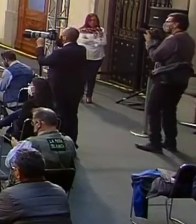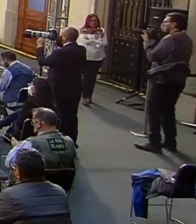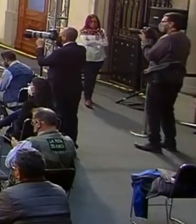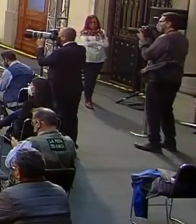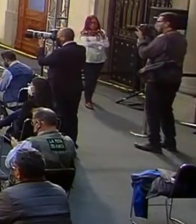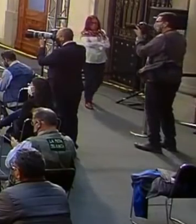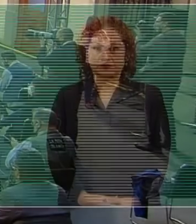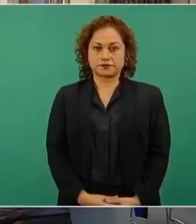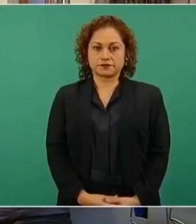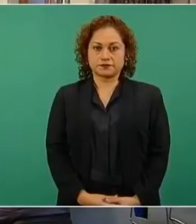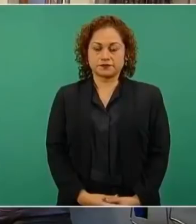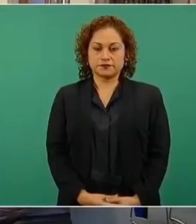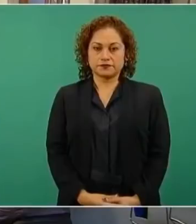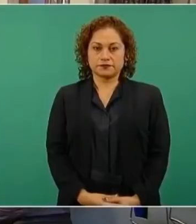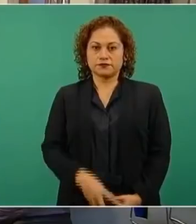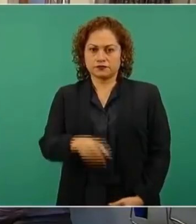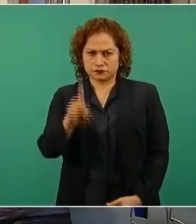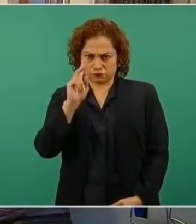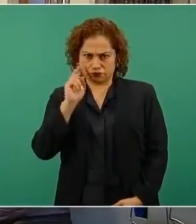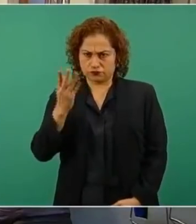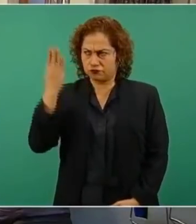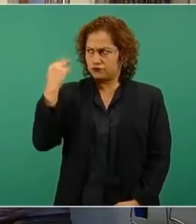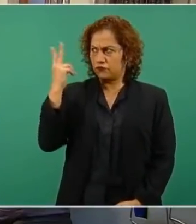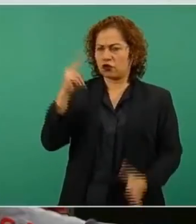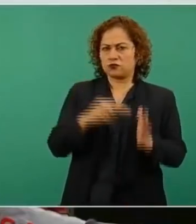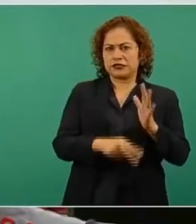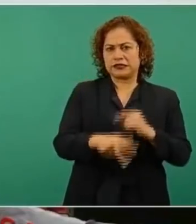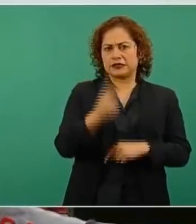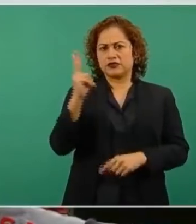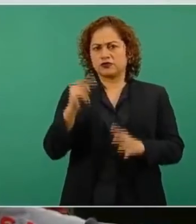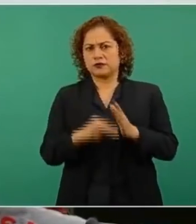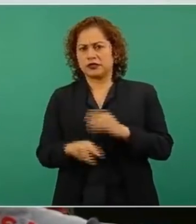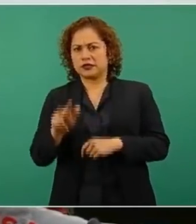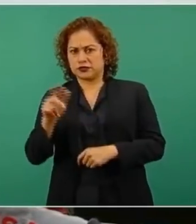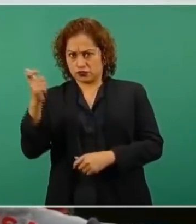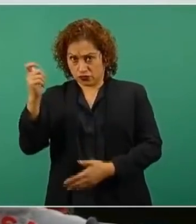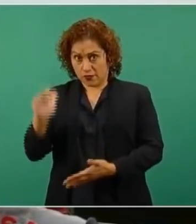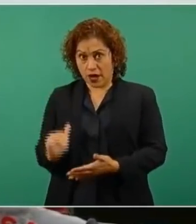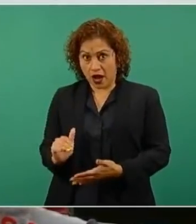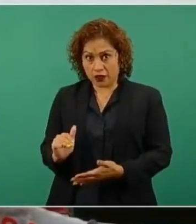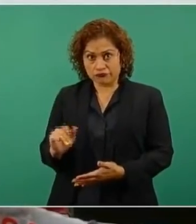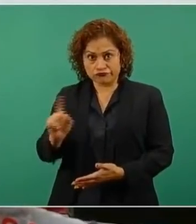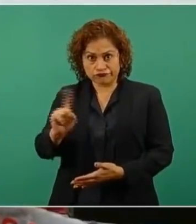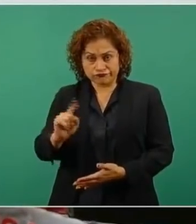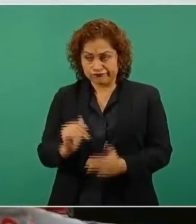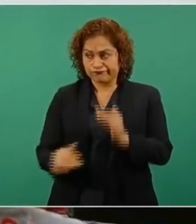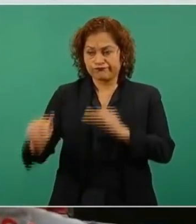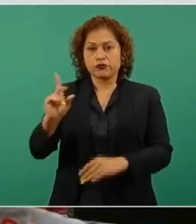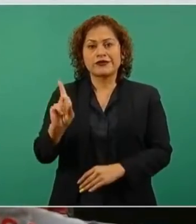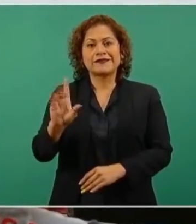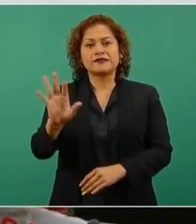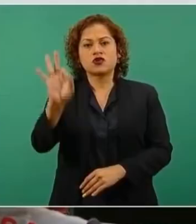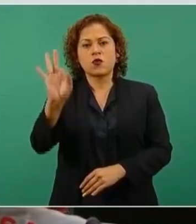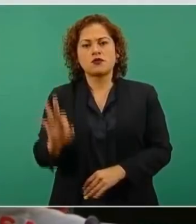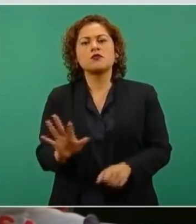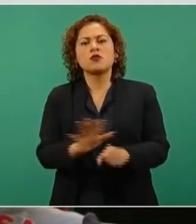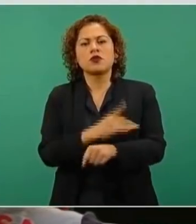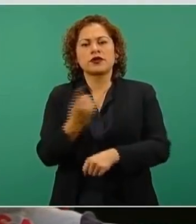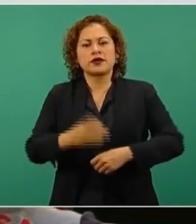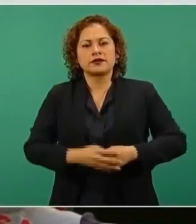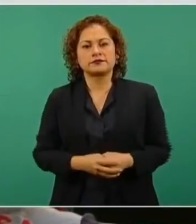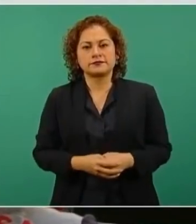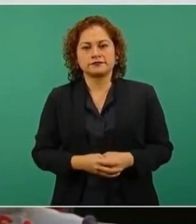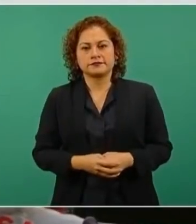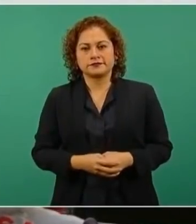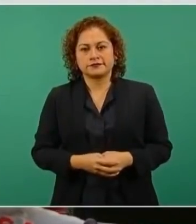bajaran las tarifas entre 2013 y 2018? Subieron en 35%. ¿Por qué subían las tarifas? Pues como